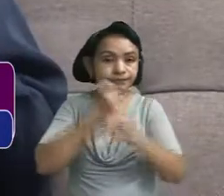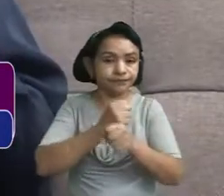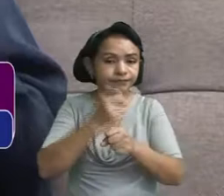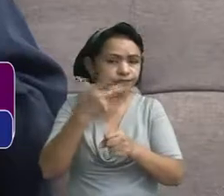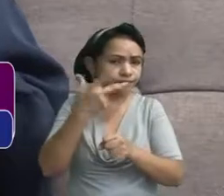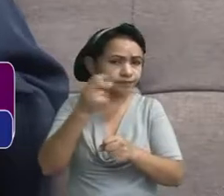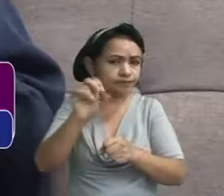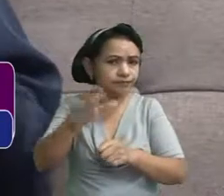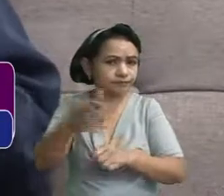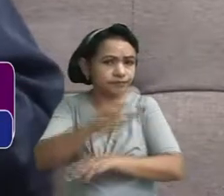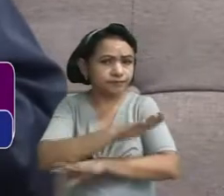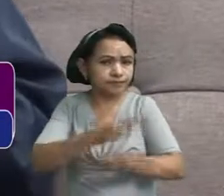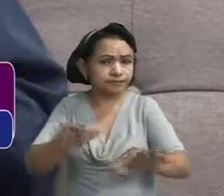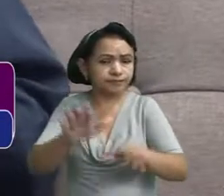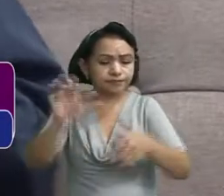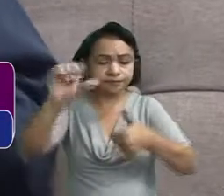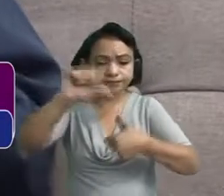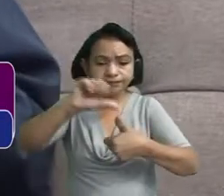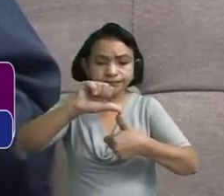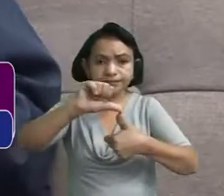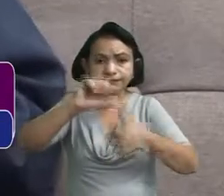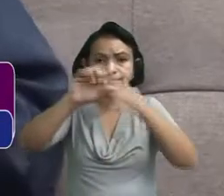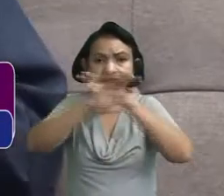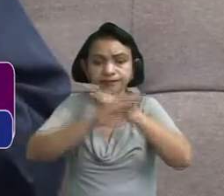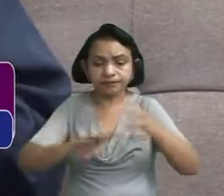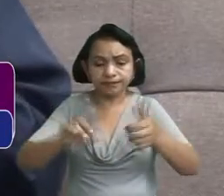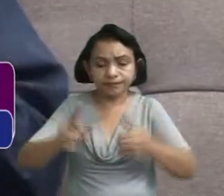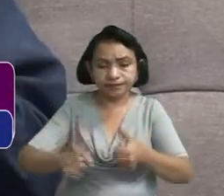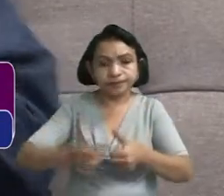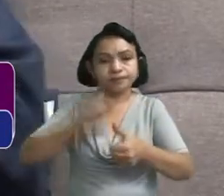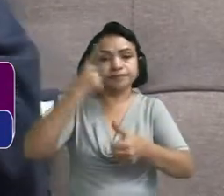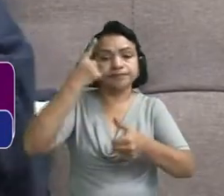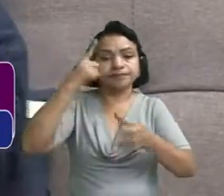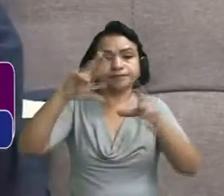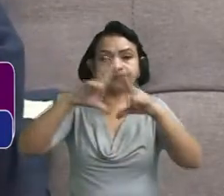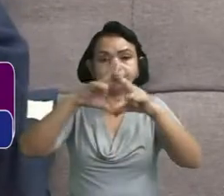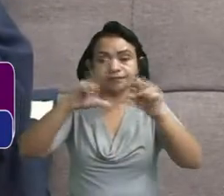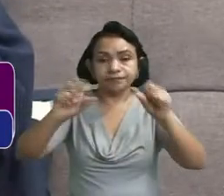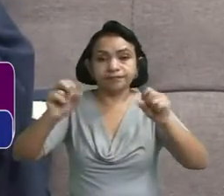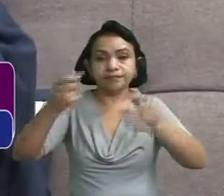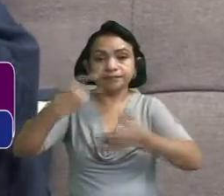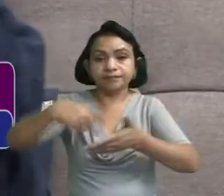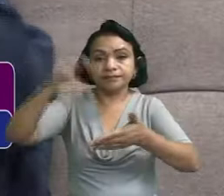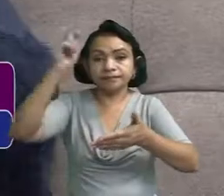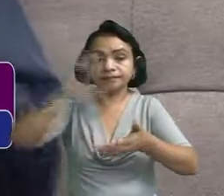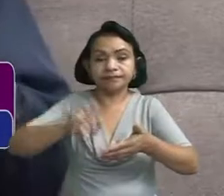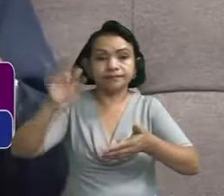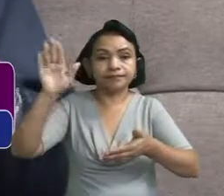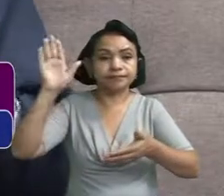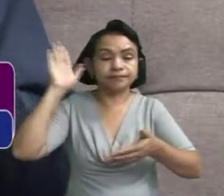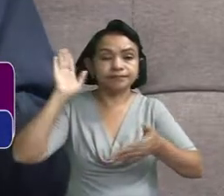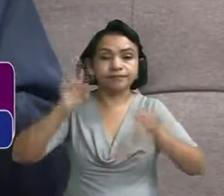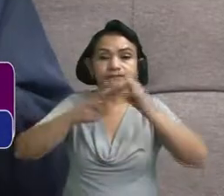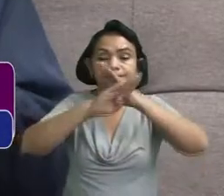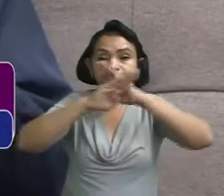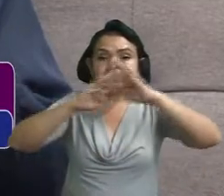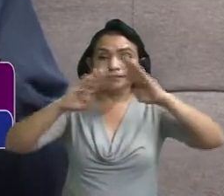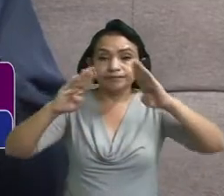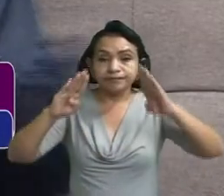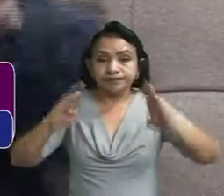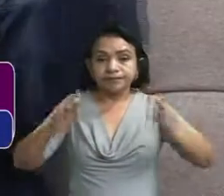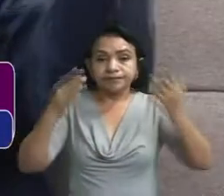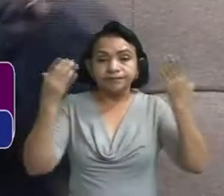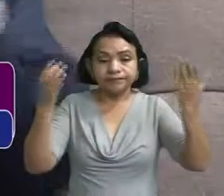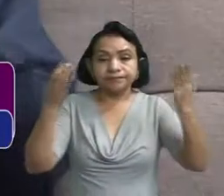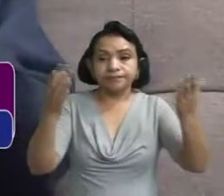80, queremos la paz de Centroamérica, y Nicaragua fue el primero que cumplió con los acuerdos de paz. En tanto, en aquel momento era la paz como un elemento